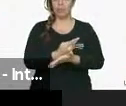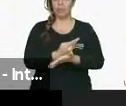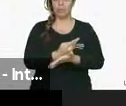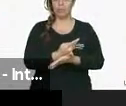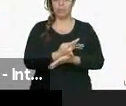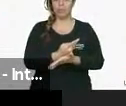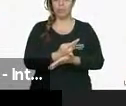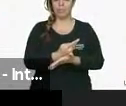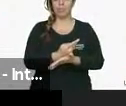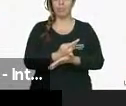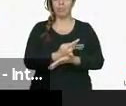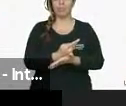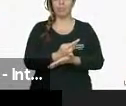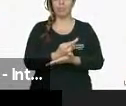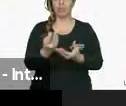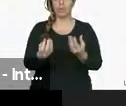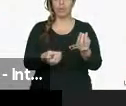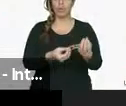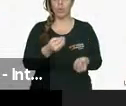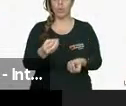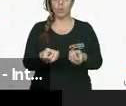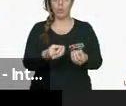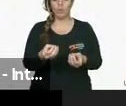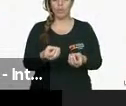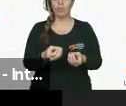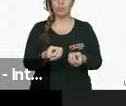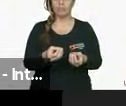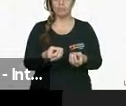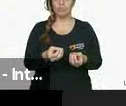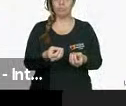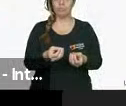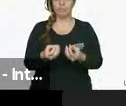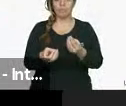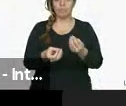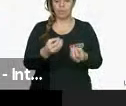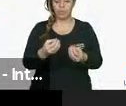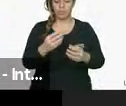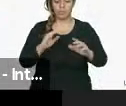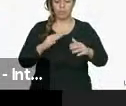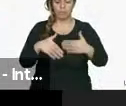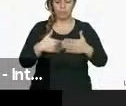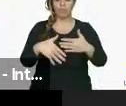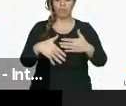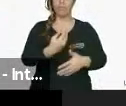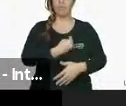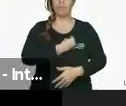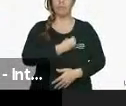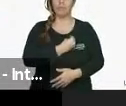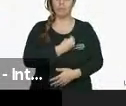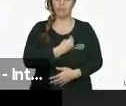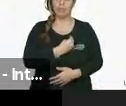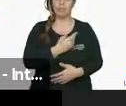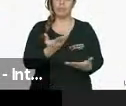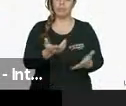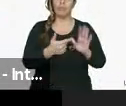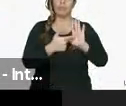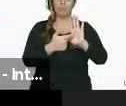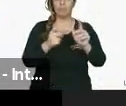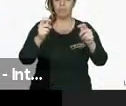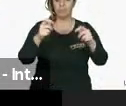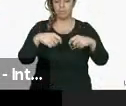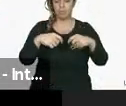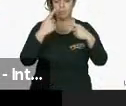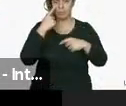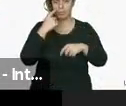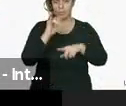el transcurso? ¿Cómo es el transcurso del vivir? ¿Cómo ocurre el transcurso del vivir de un organismo? Bueno, de esta manera, como